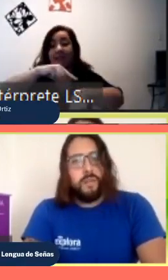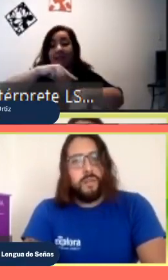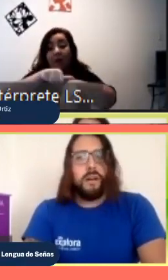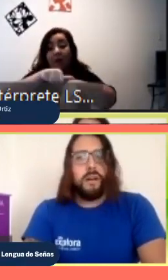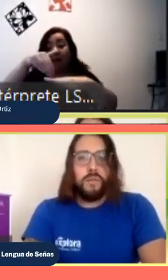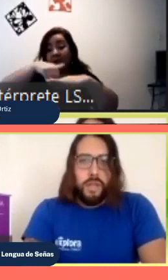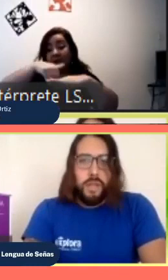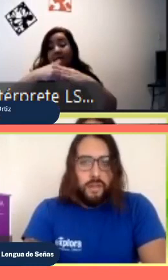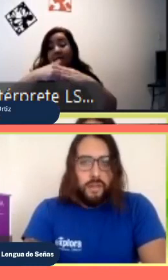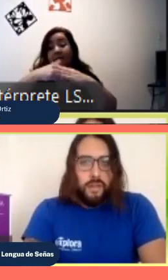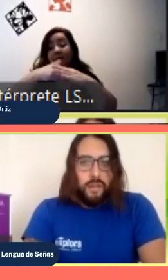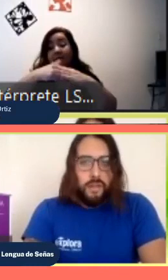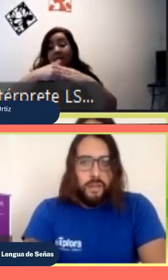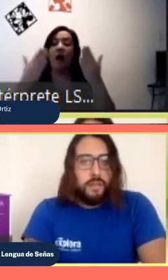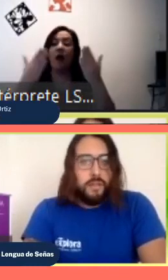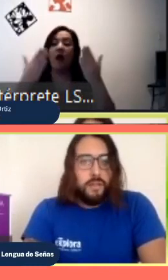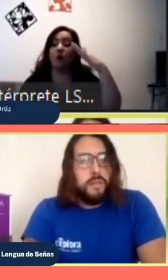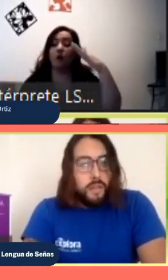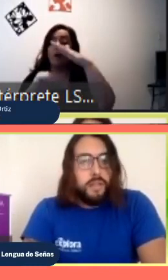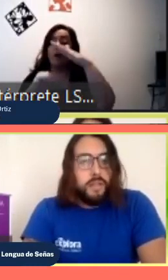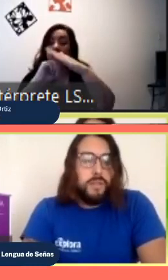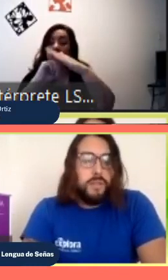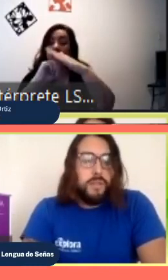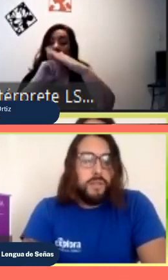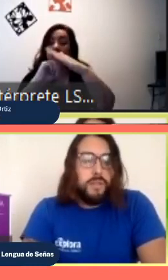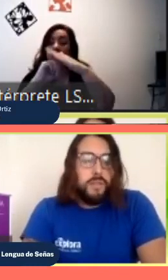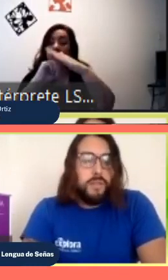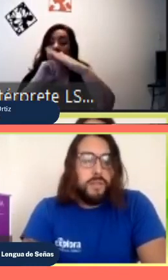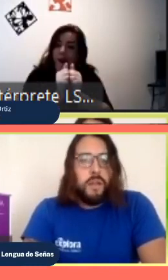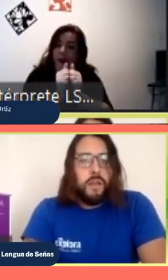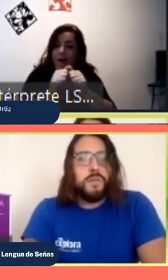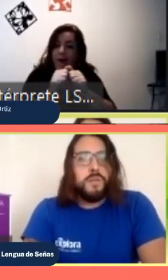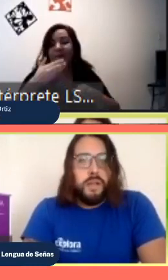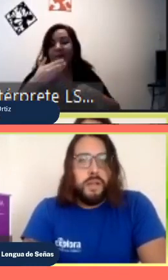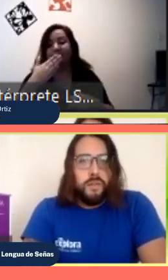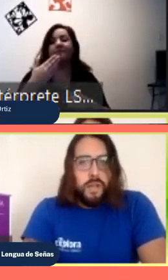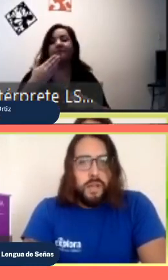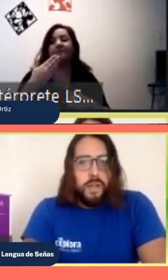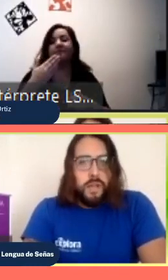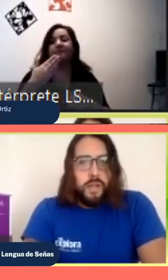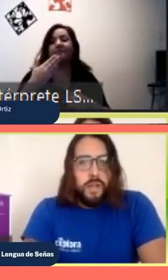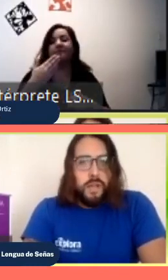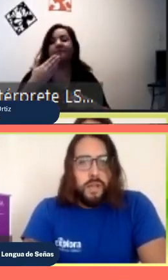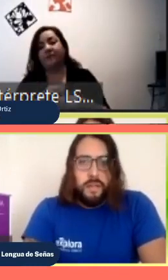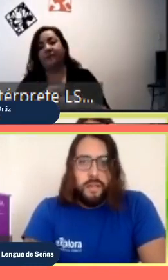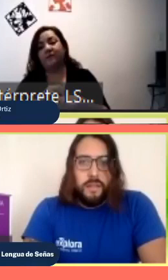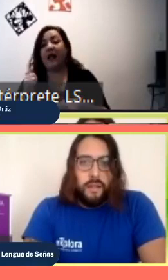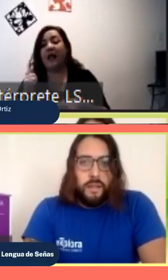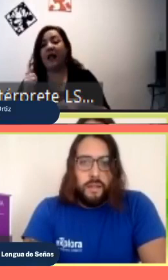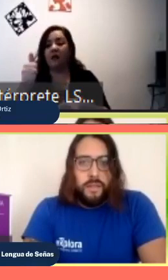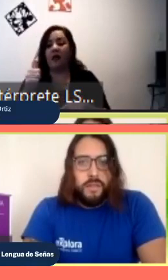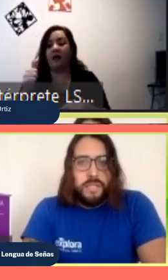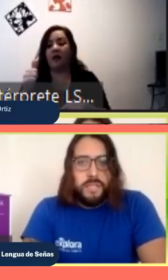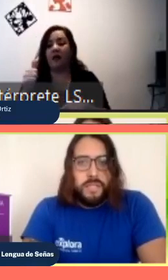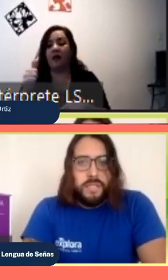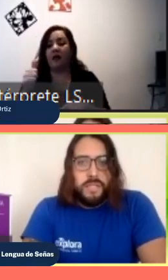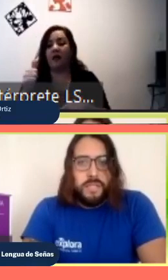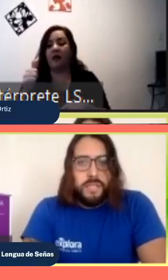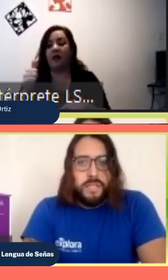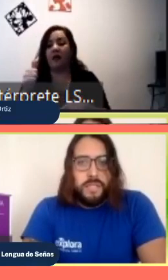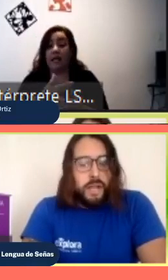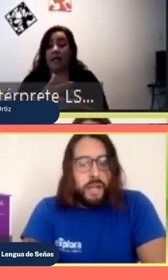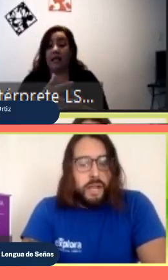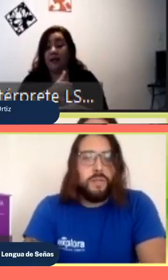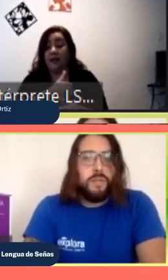saludar a nuestras autoridades que nos acompañan y están viendo esta charla, como son la directora general de sede de la Universidad